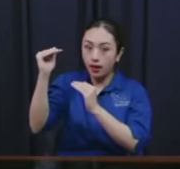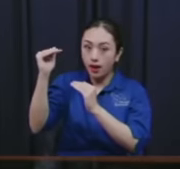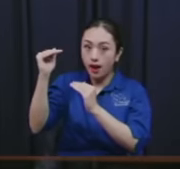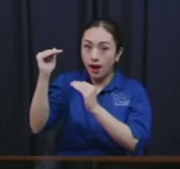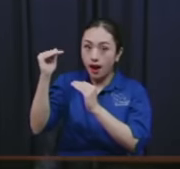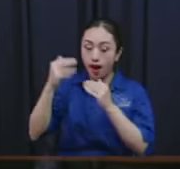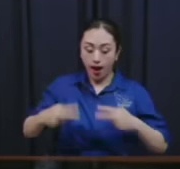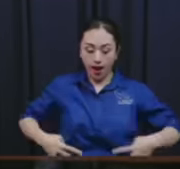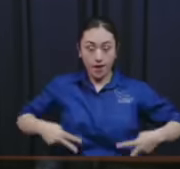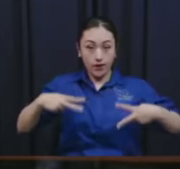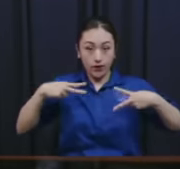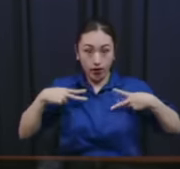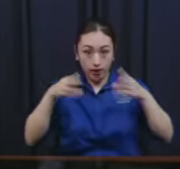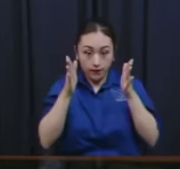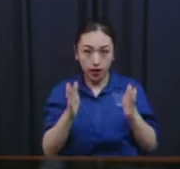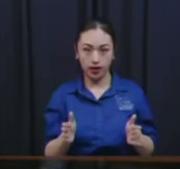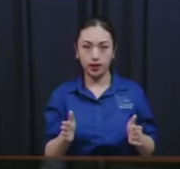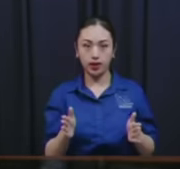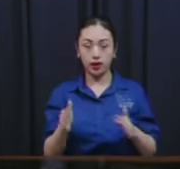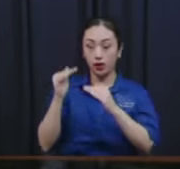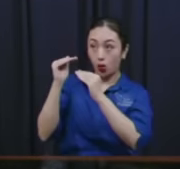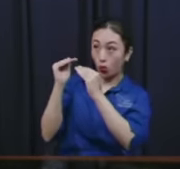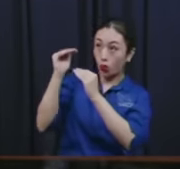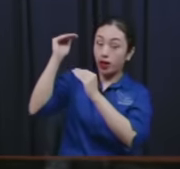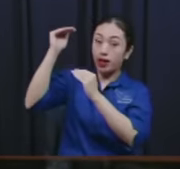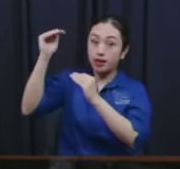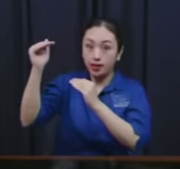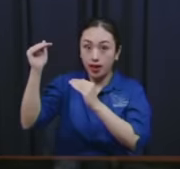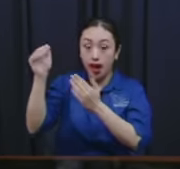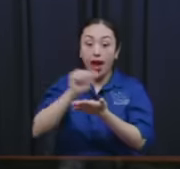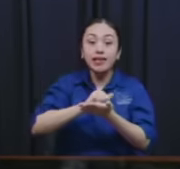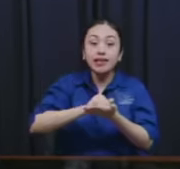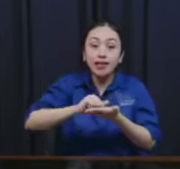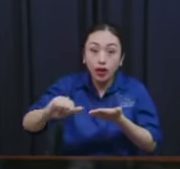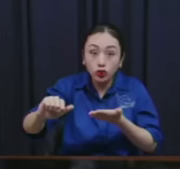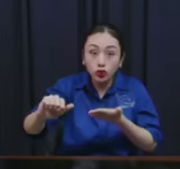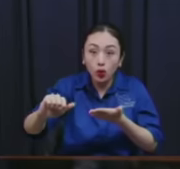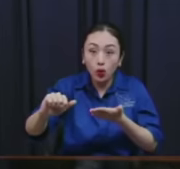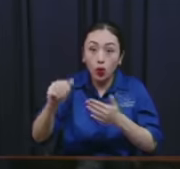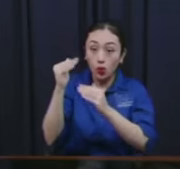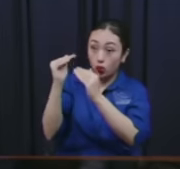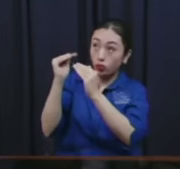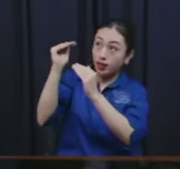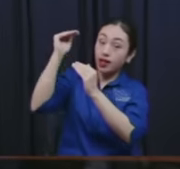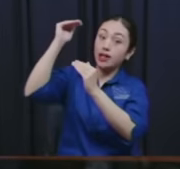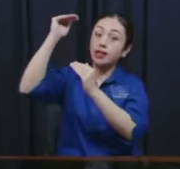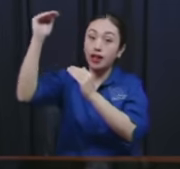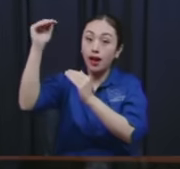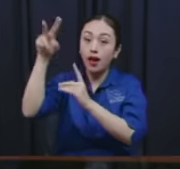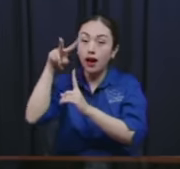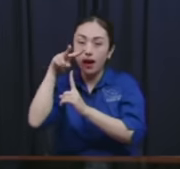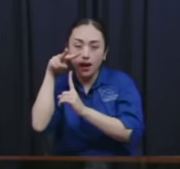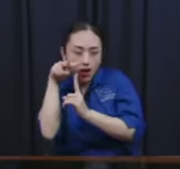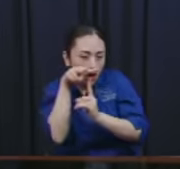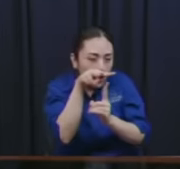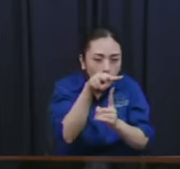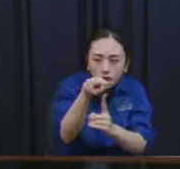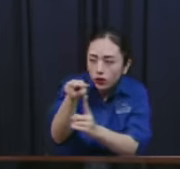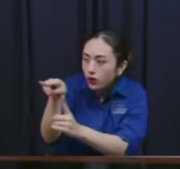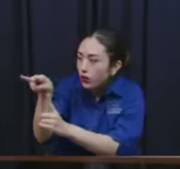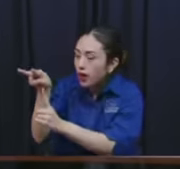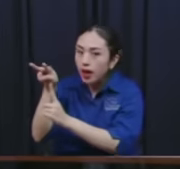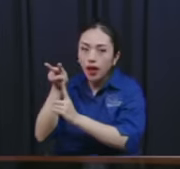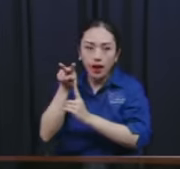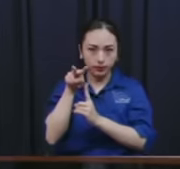viviente se sube a Santo y de santo se sube a vigilante es la evolución